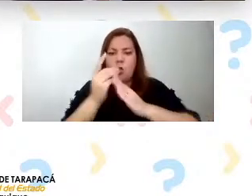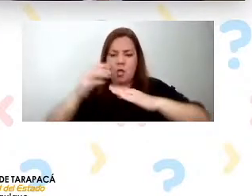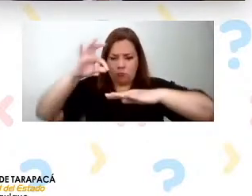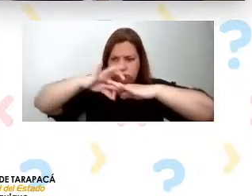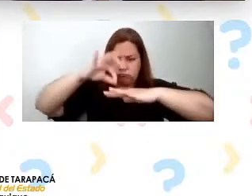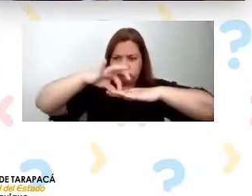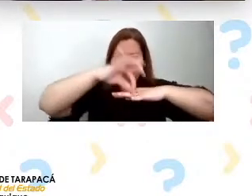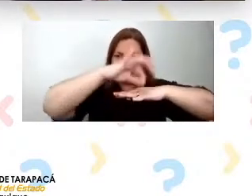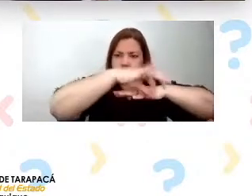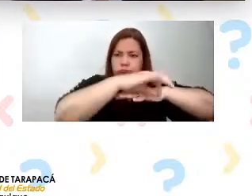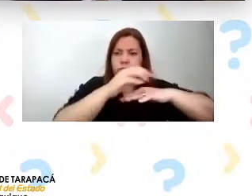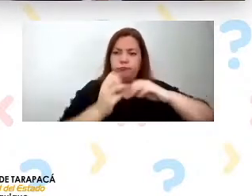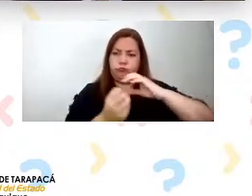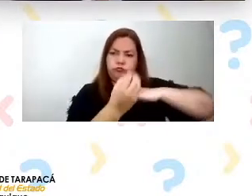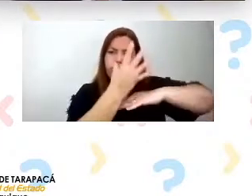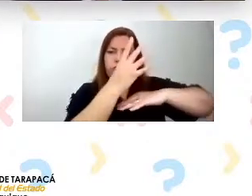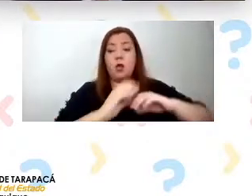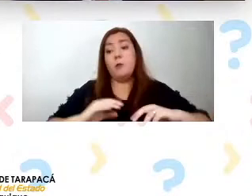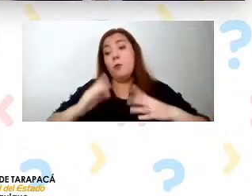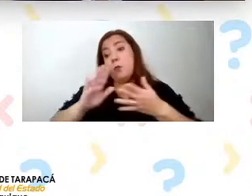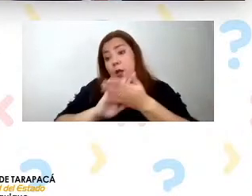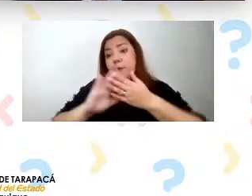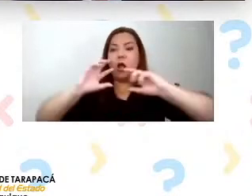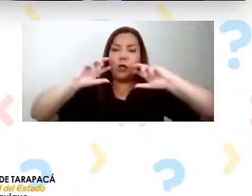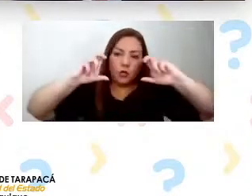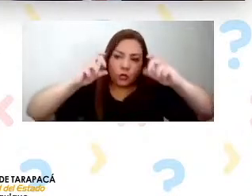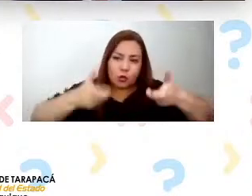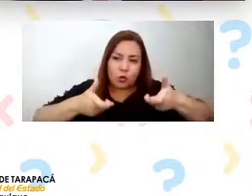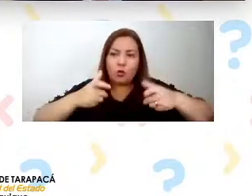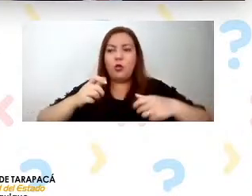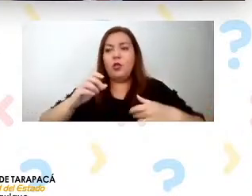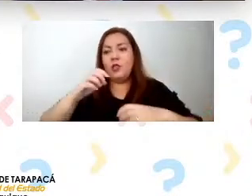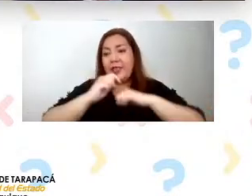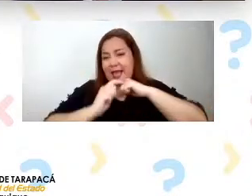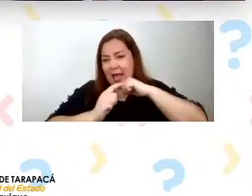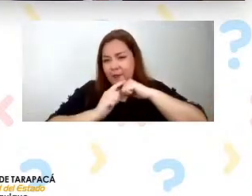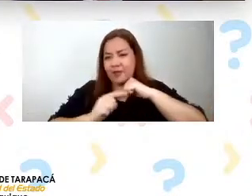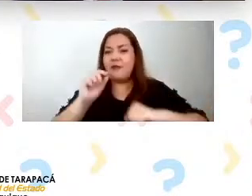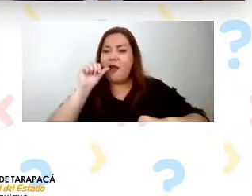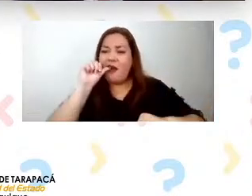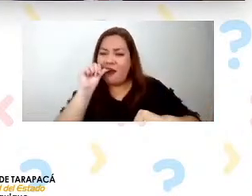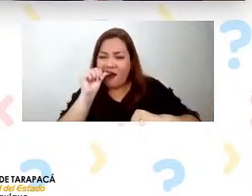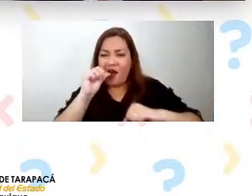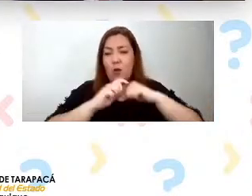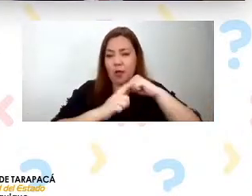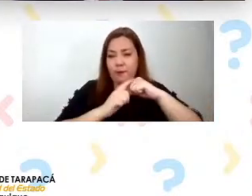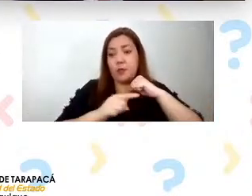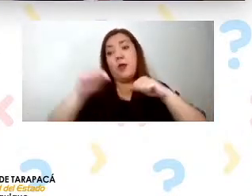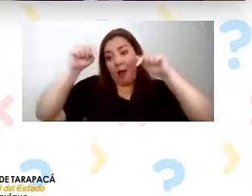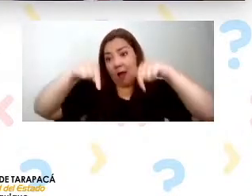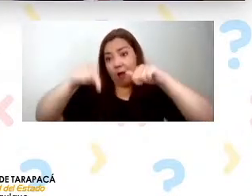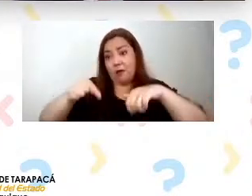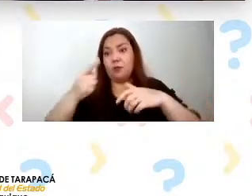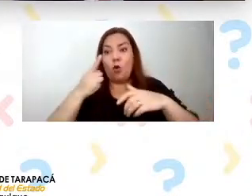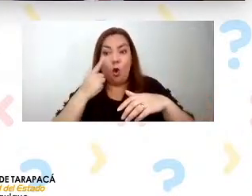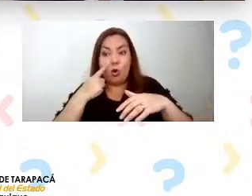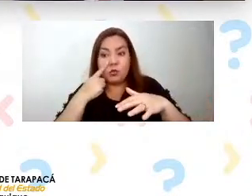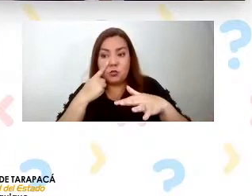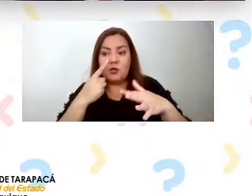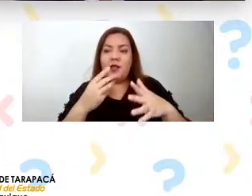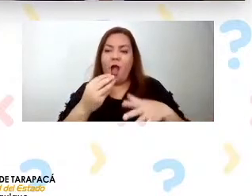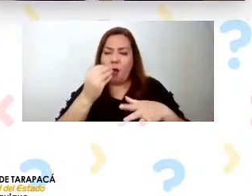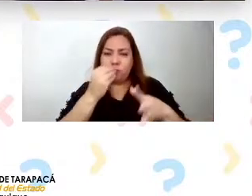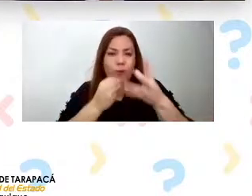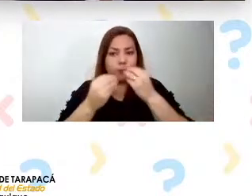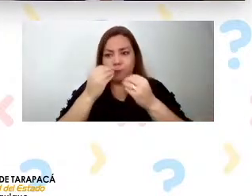agrícola. Los choclos de Camiña, los ajos de Camiña son muy, muy conocidos y muy, muy